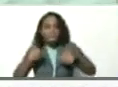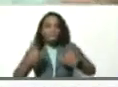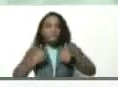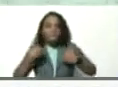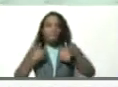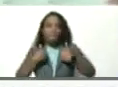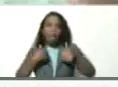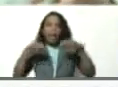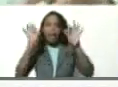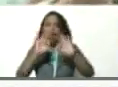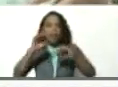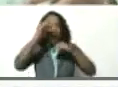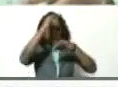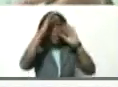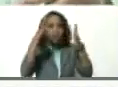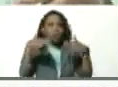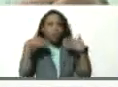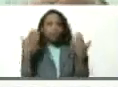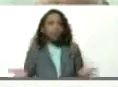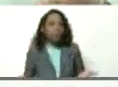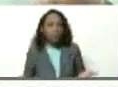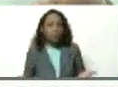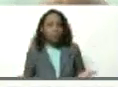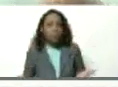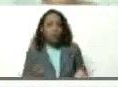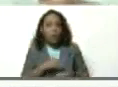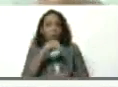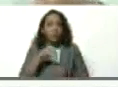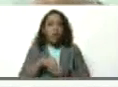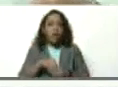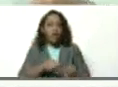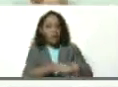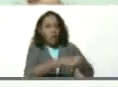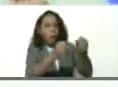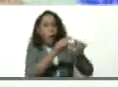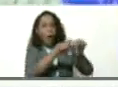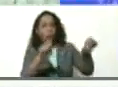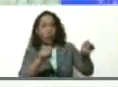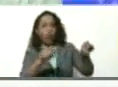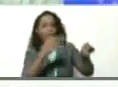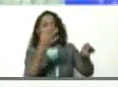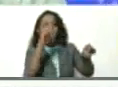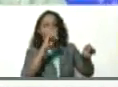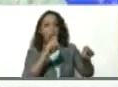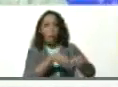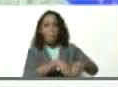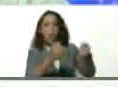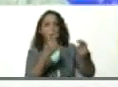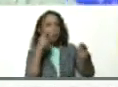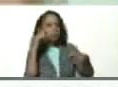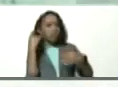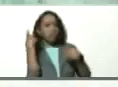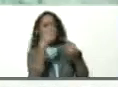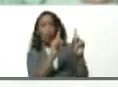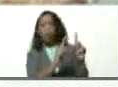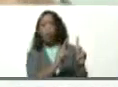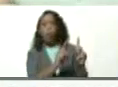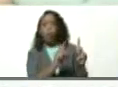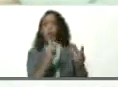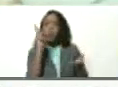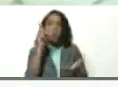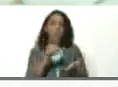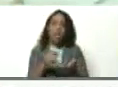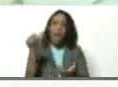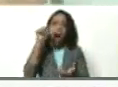y nadie atiende una cloaca que se rompió queda tres años rota no llega el